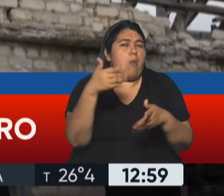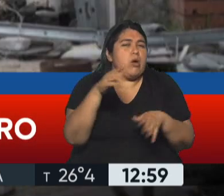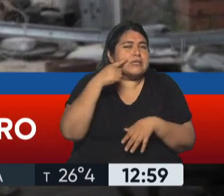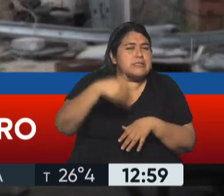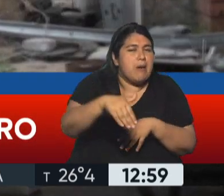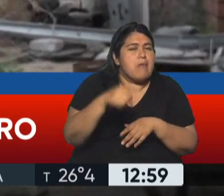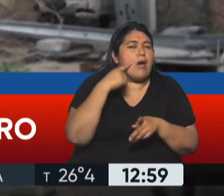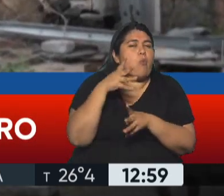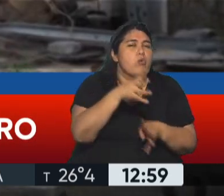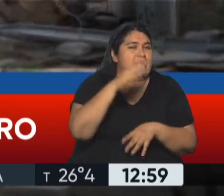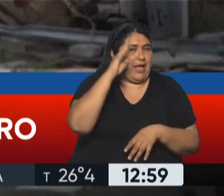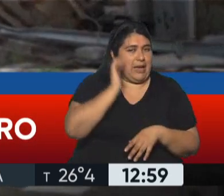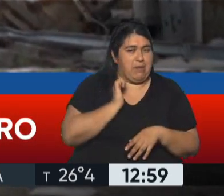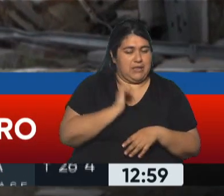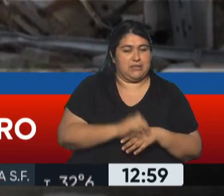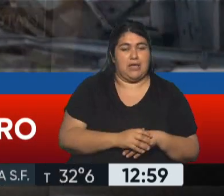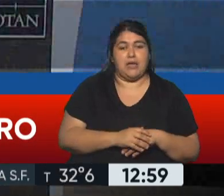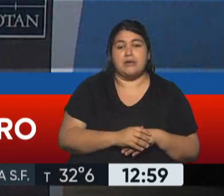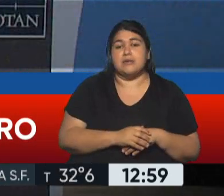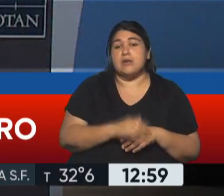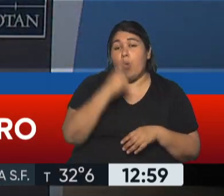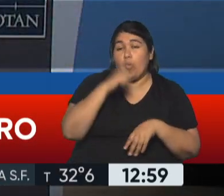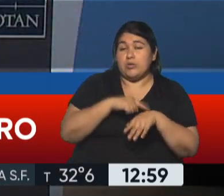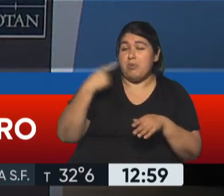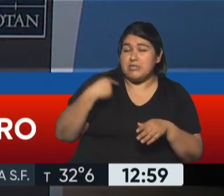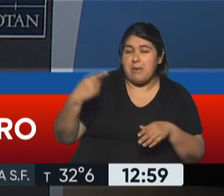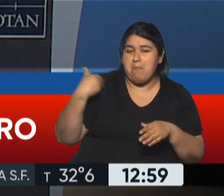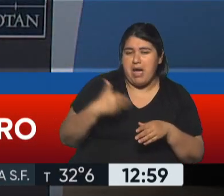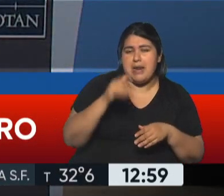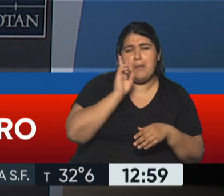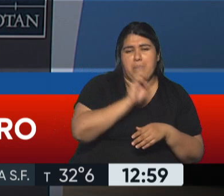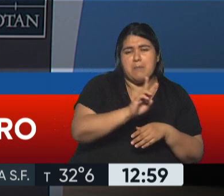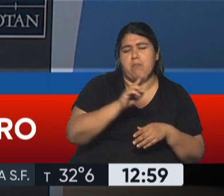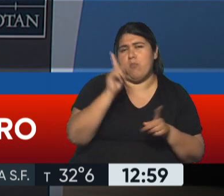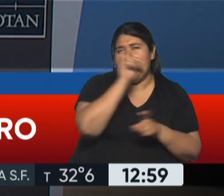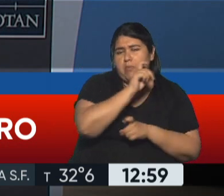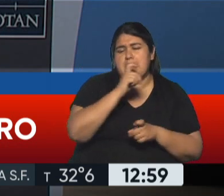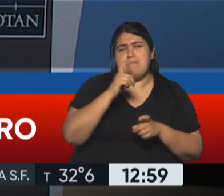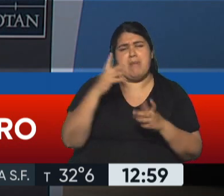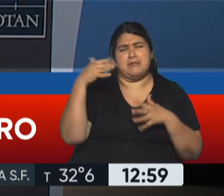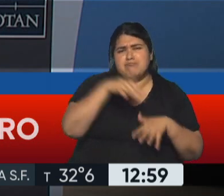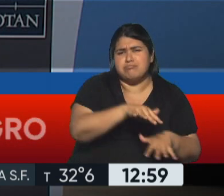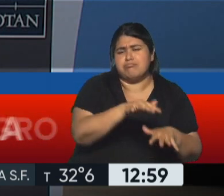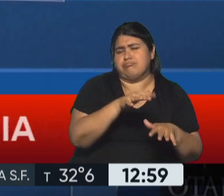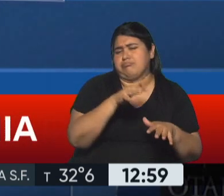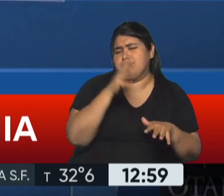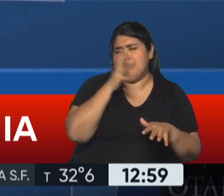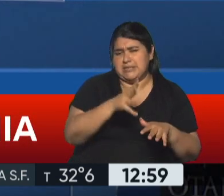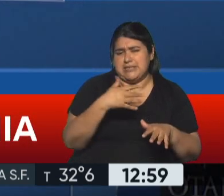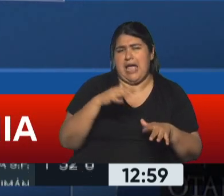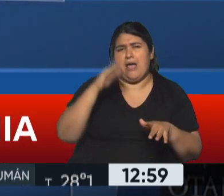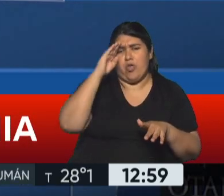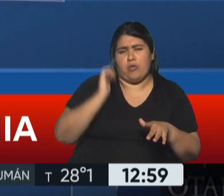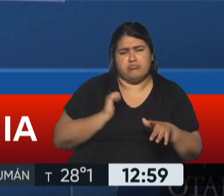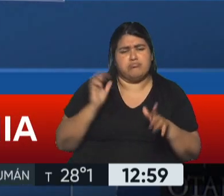militar. In recent weeks, we have seen large and unusual concentrations of